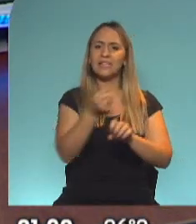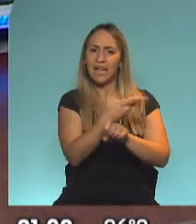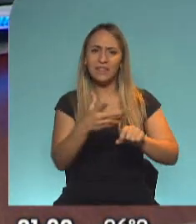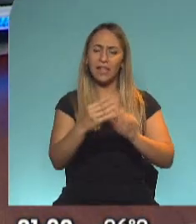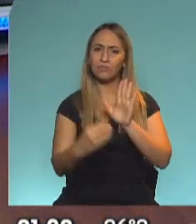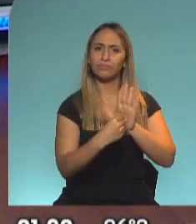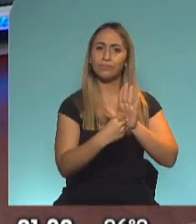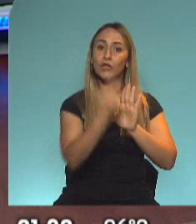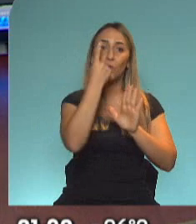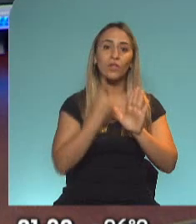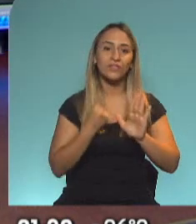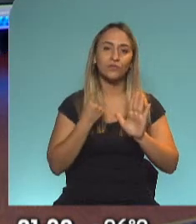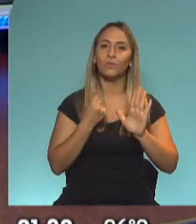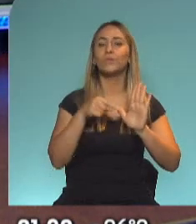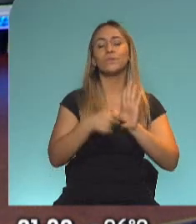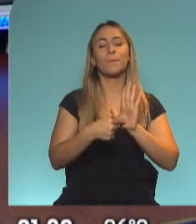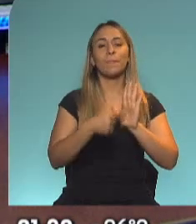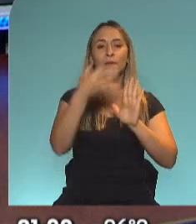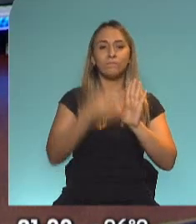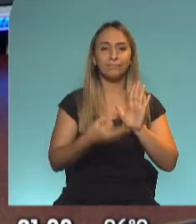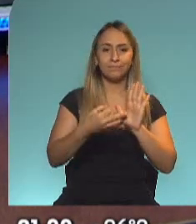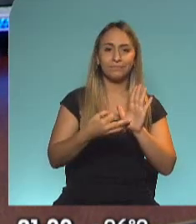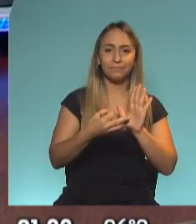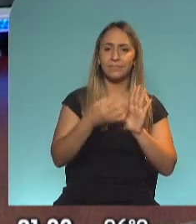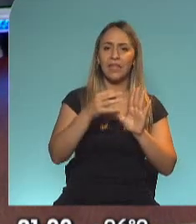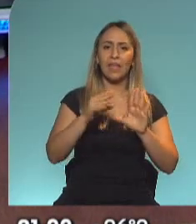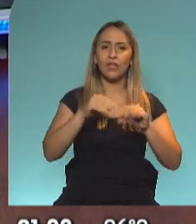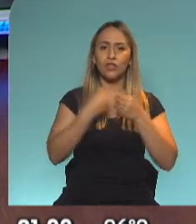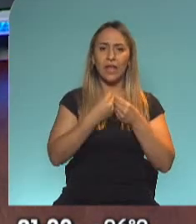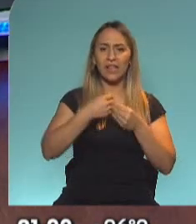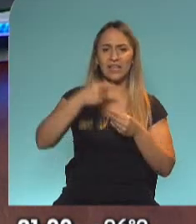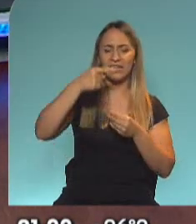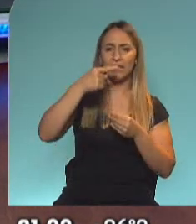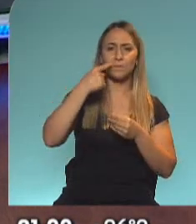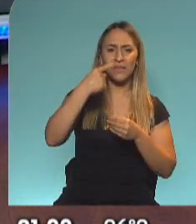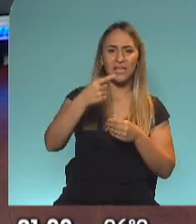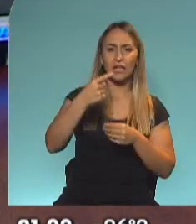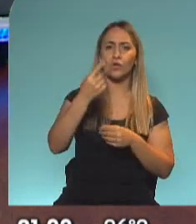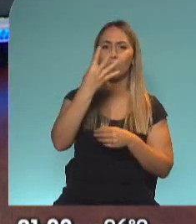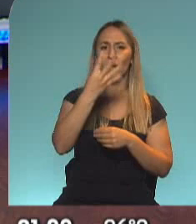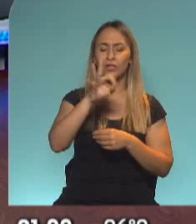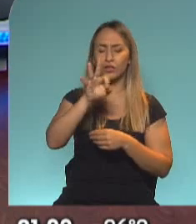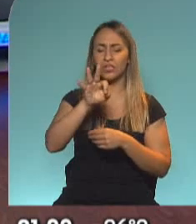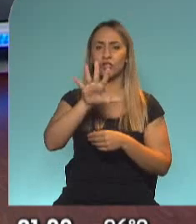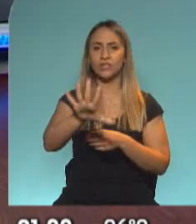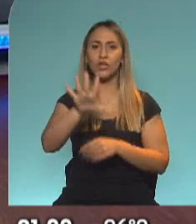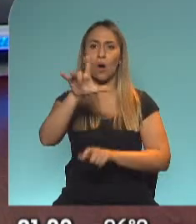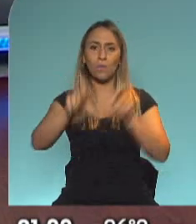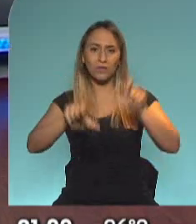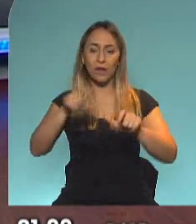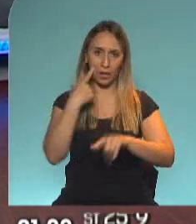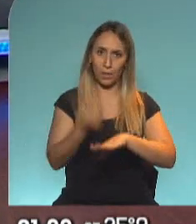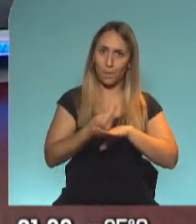día. Se habla de 741 no residentes y de 1.405 residentes. A ver,